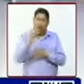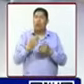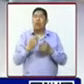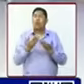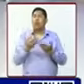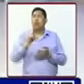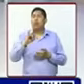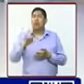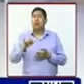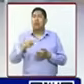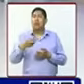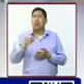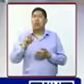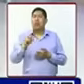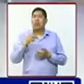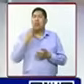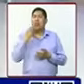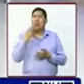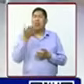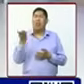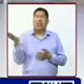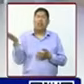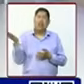que está pasando y lo que estás escuchando, John.